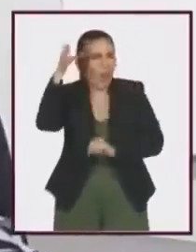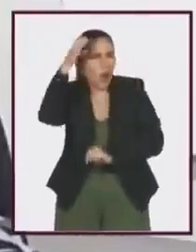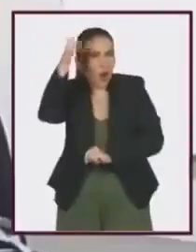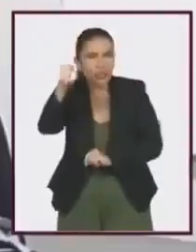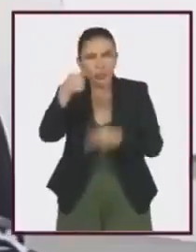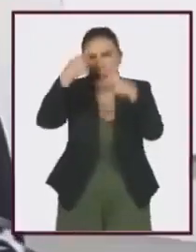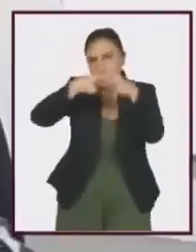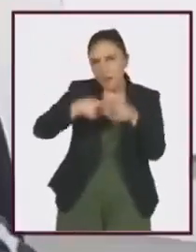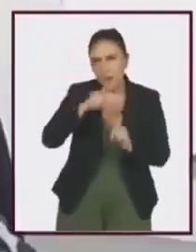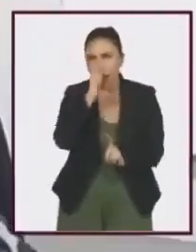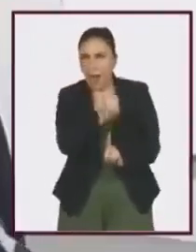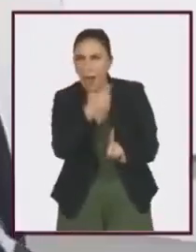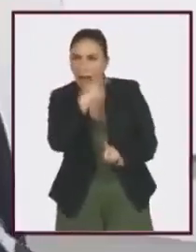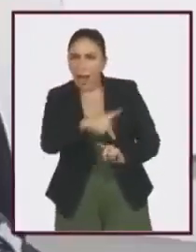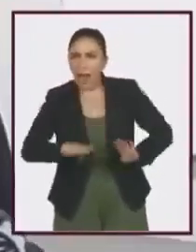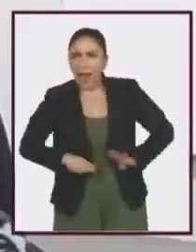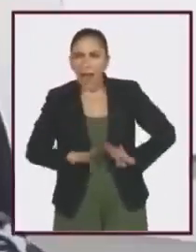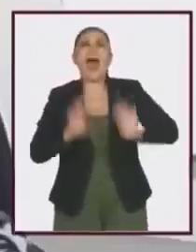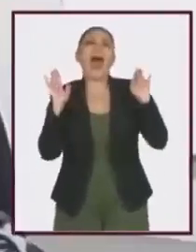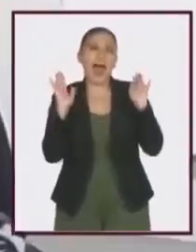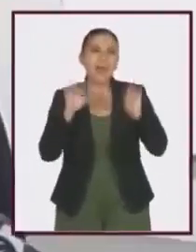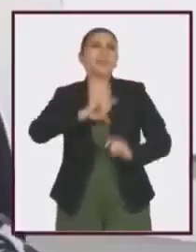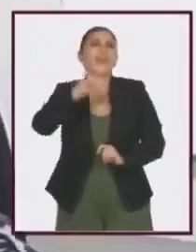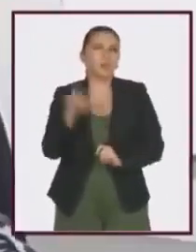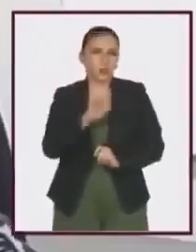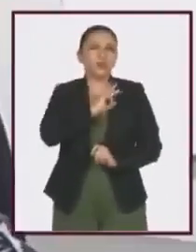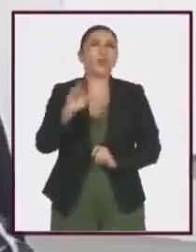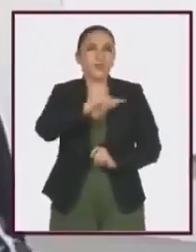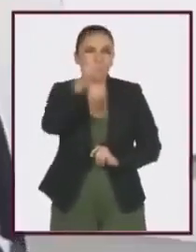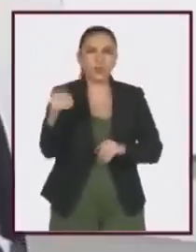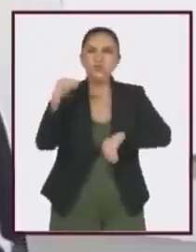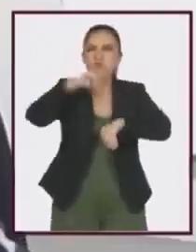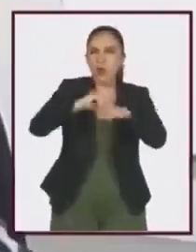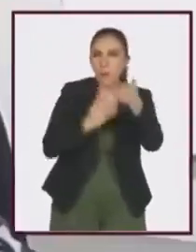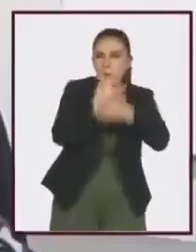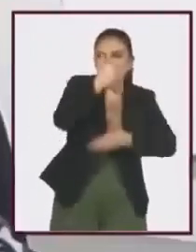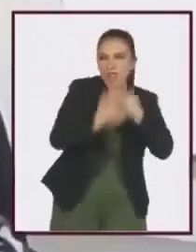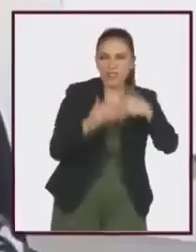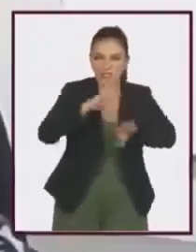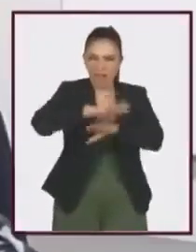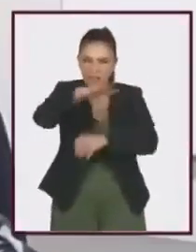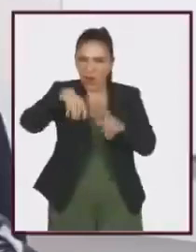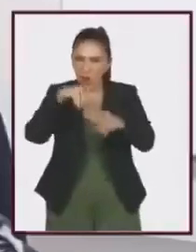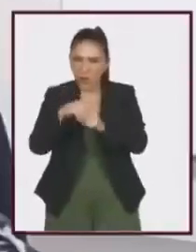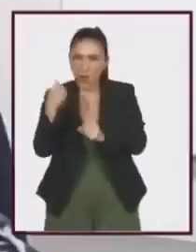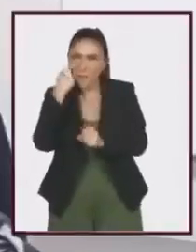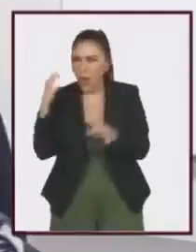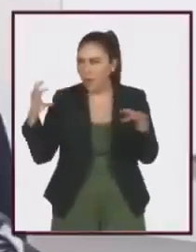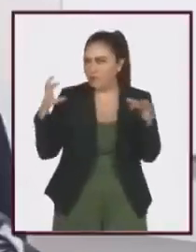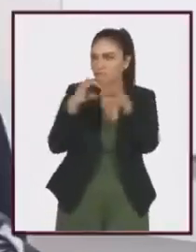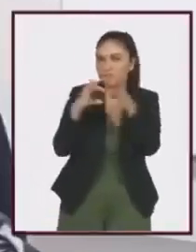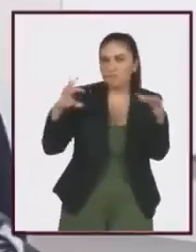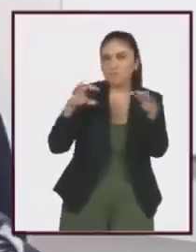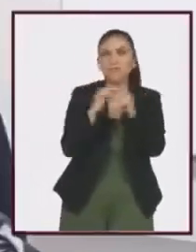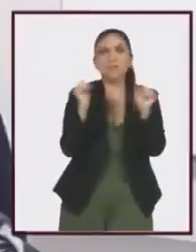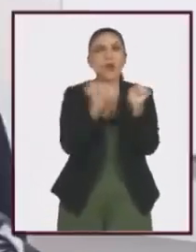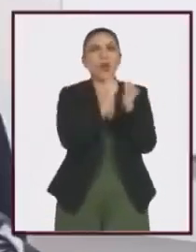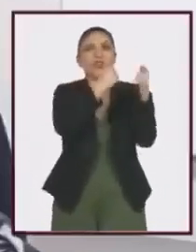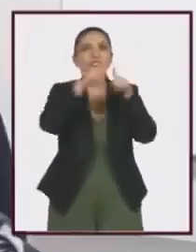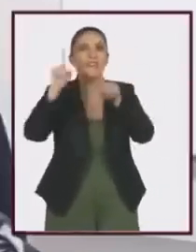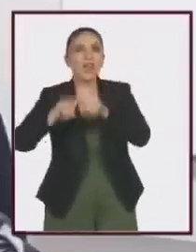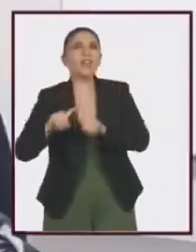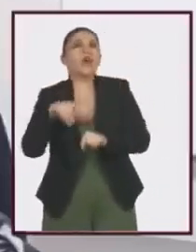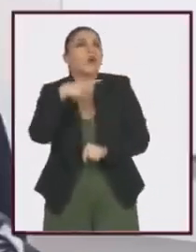matemáticos, entonces sí ya se puede plantear proyectos más globalizantes a través de centros